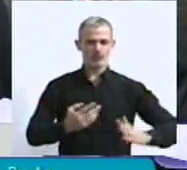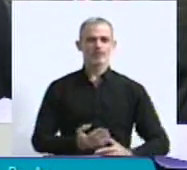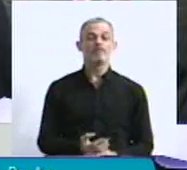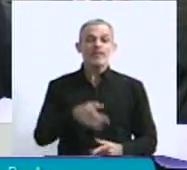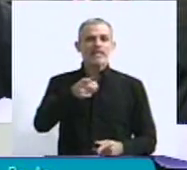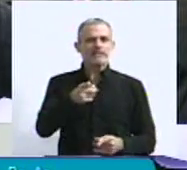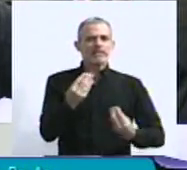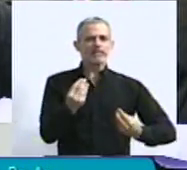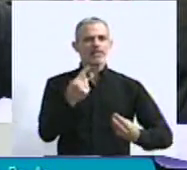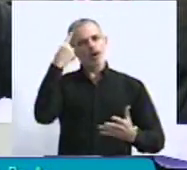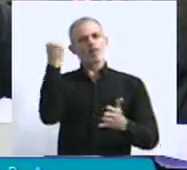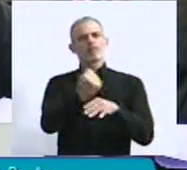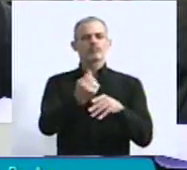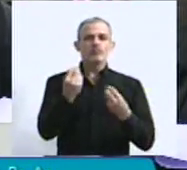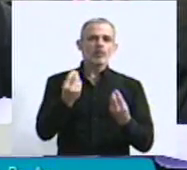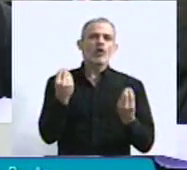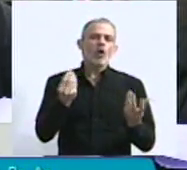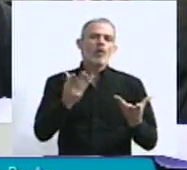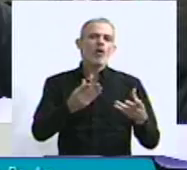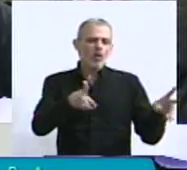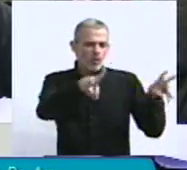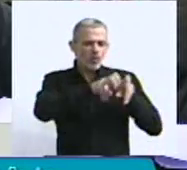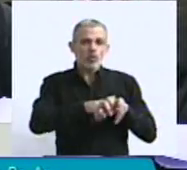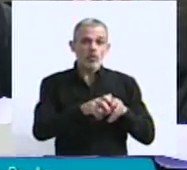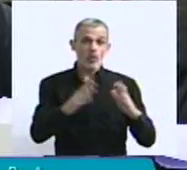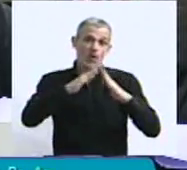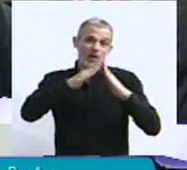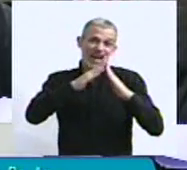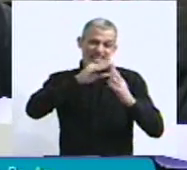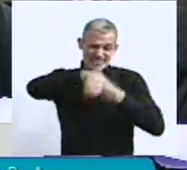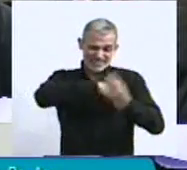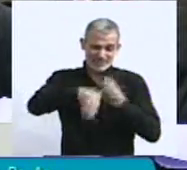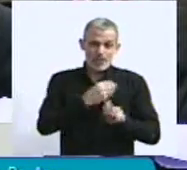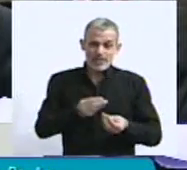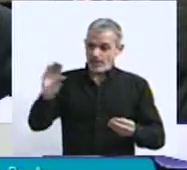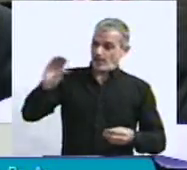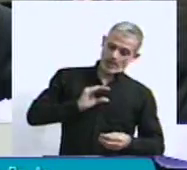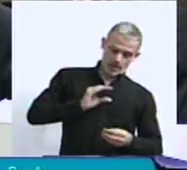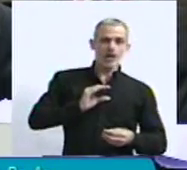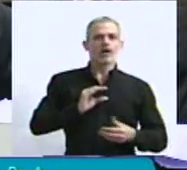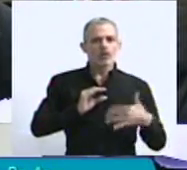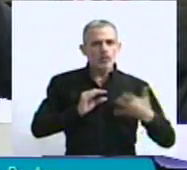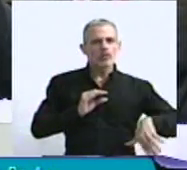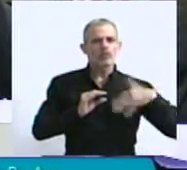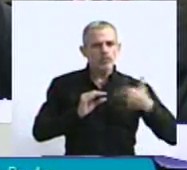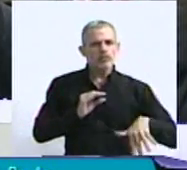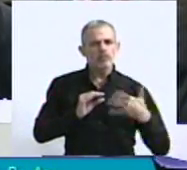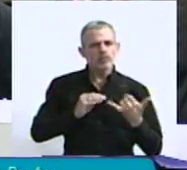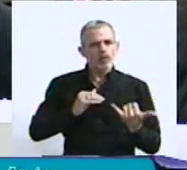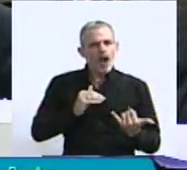Este impacto sobre la política de ingresos que recibe un hogar es